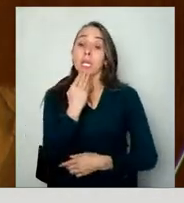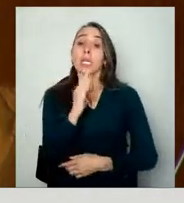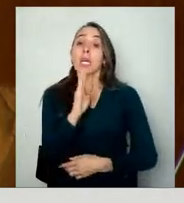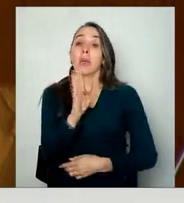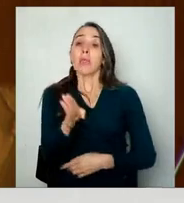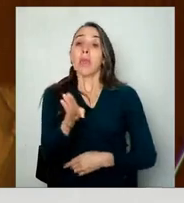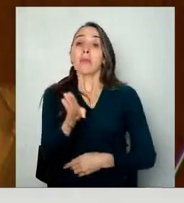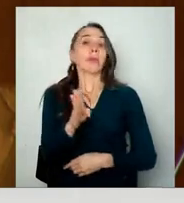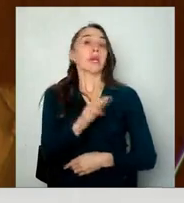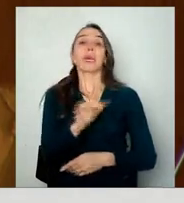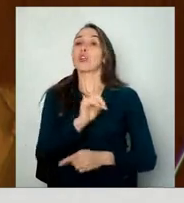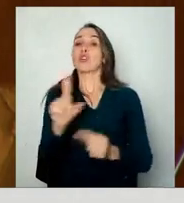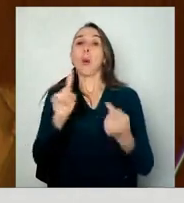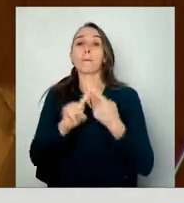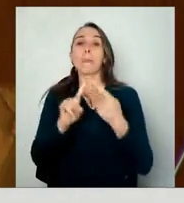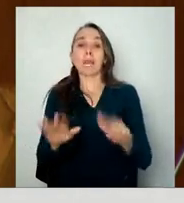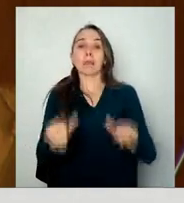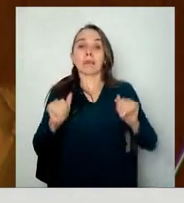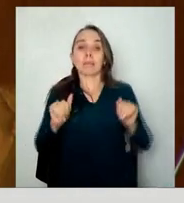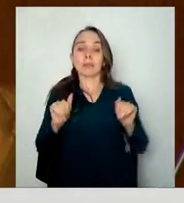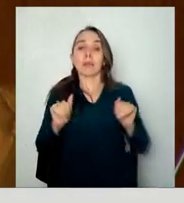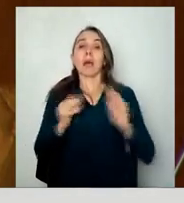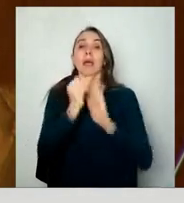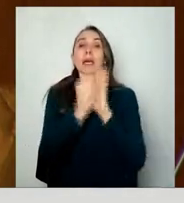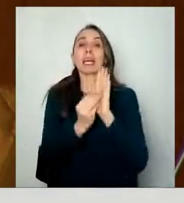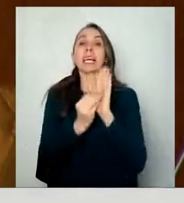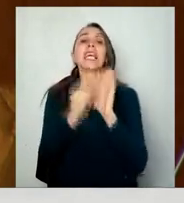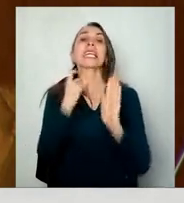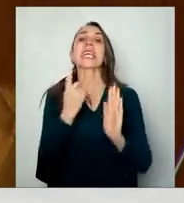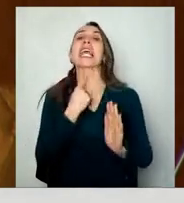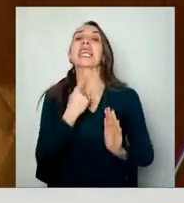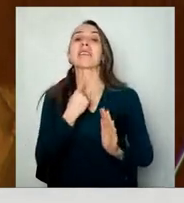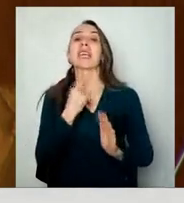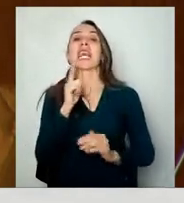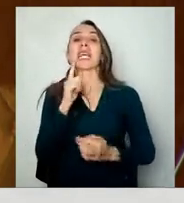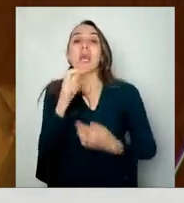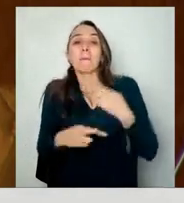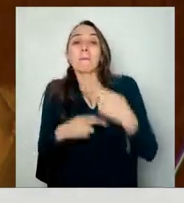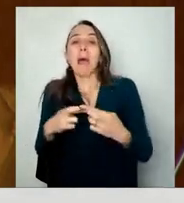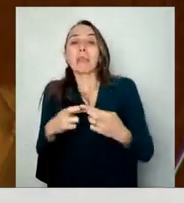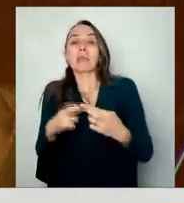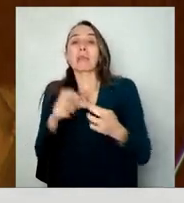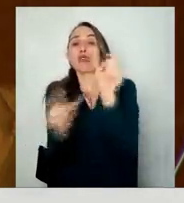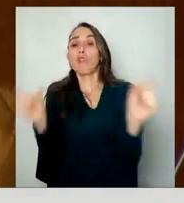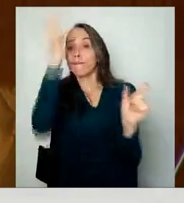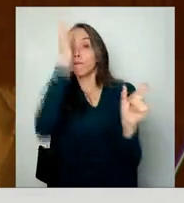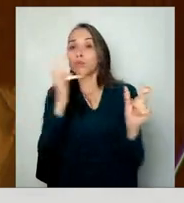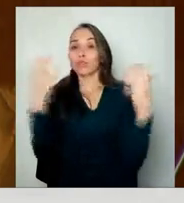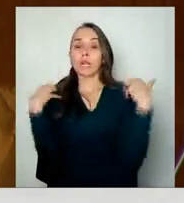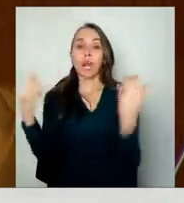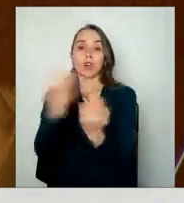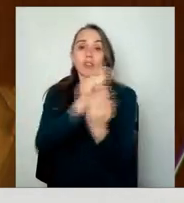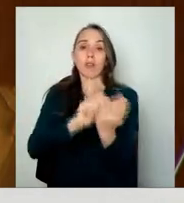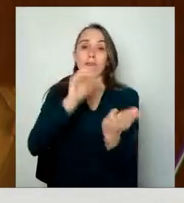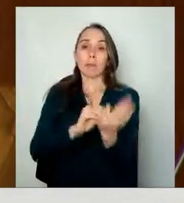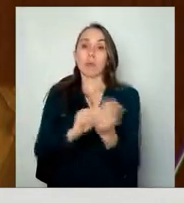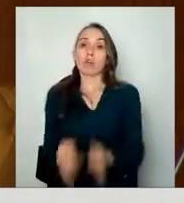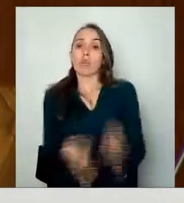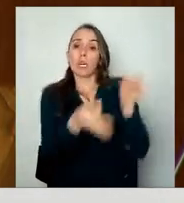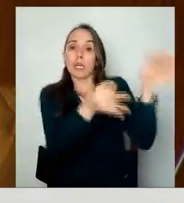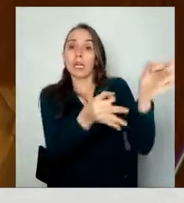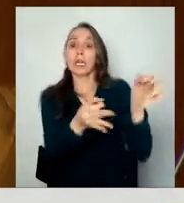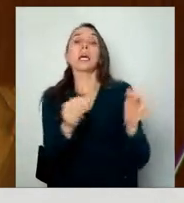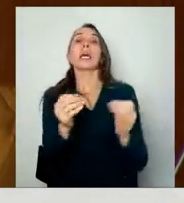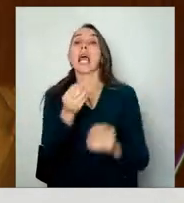la declaración de interés de intereses y patrimonio de los funcionarios encargados la declaración de ausencia de conflictos de interés